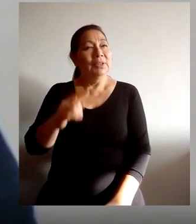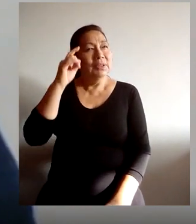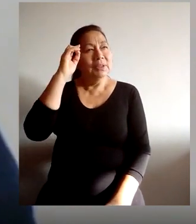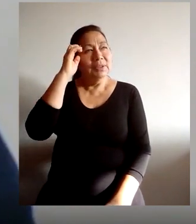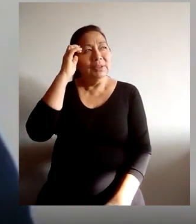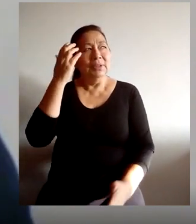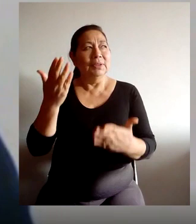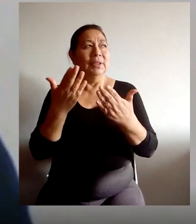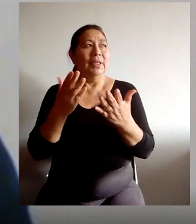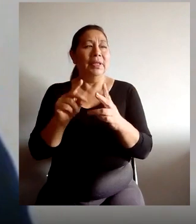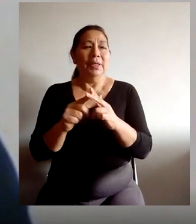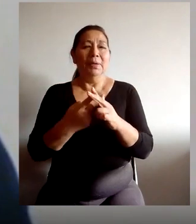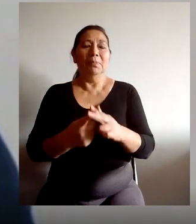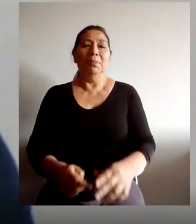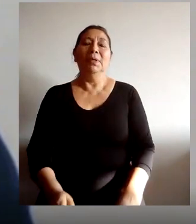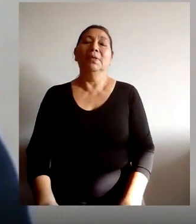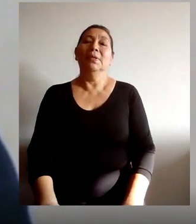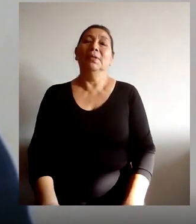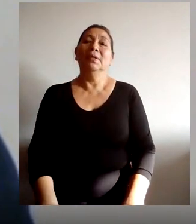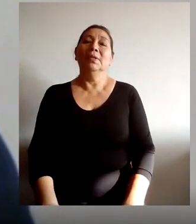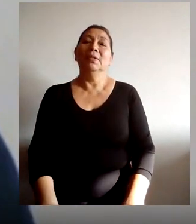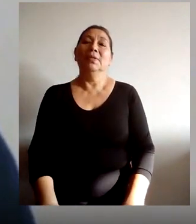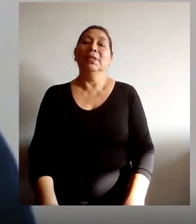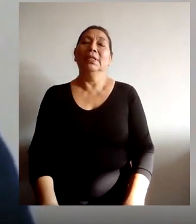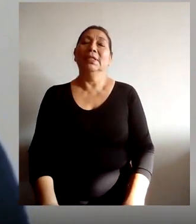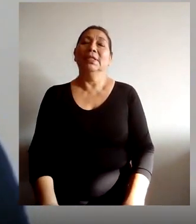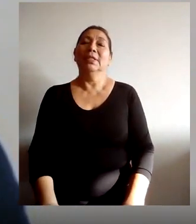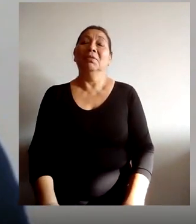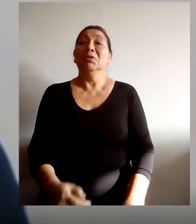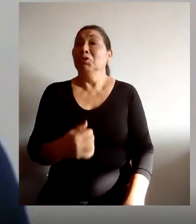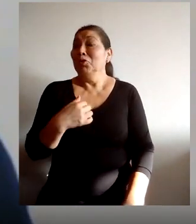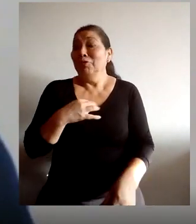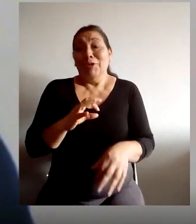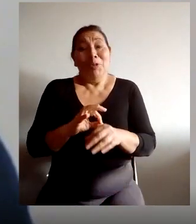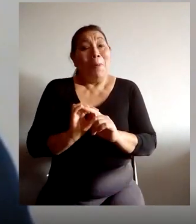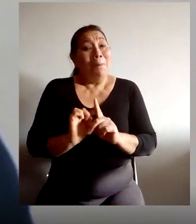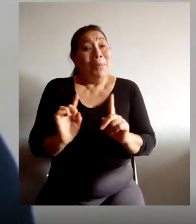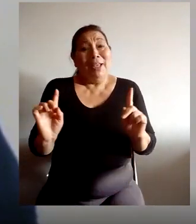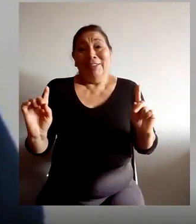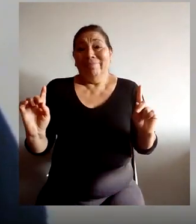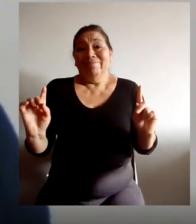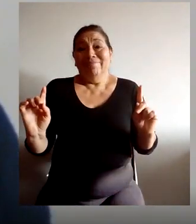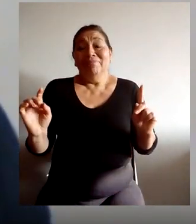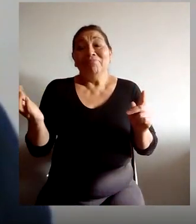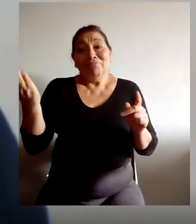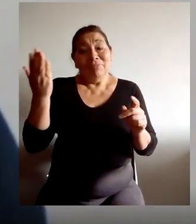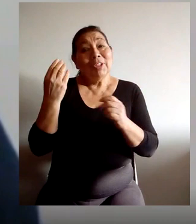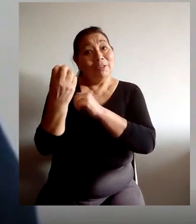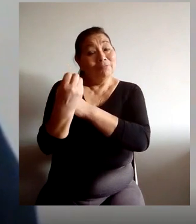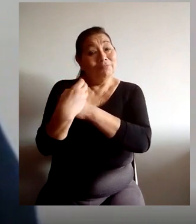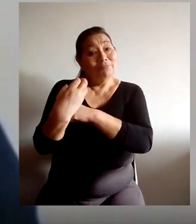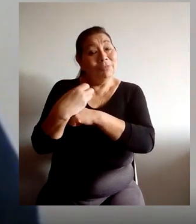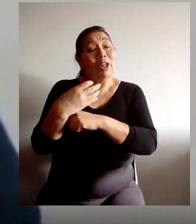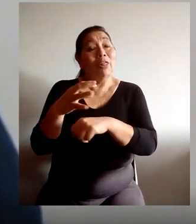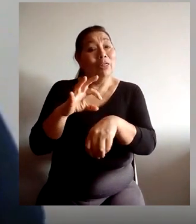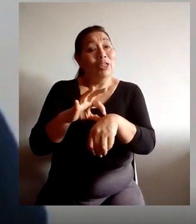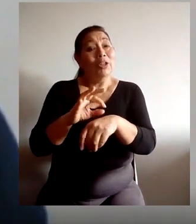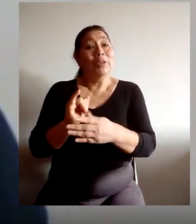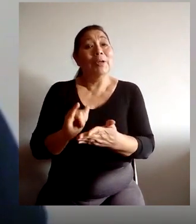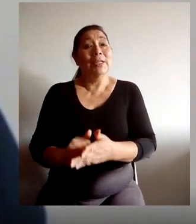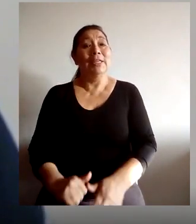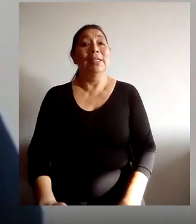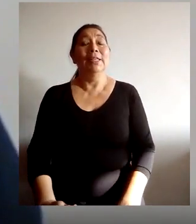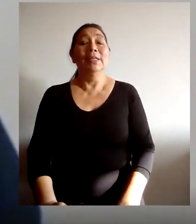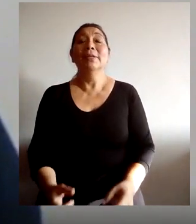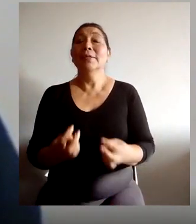sí he recibido asesoría de médicos en esta materia, y lo que me han explicado es lo siguiente, señora magistrada, y creo que debemos